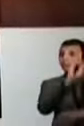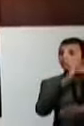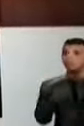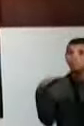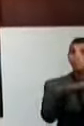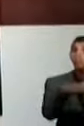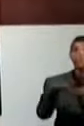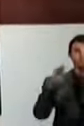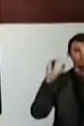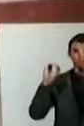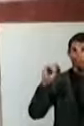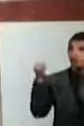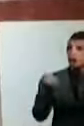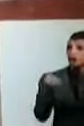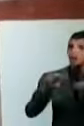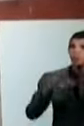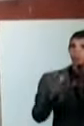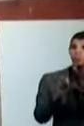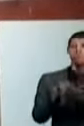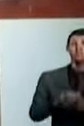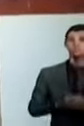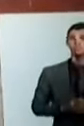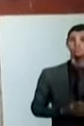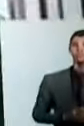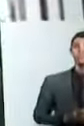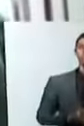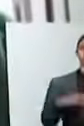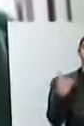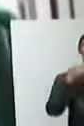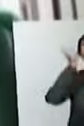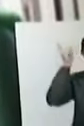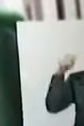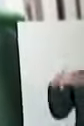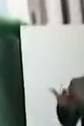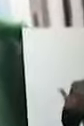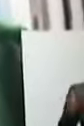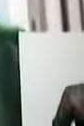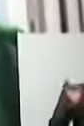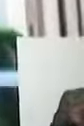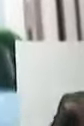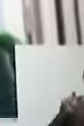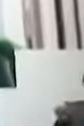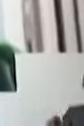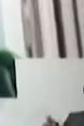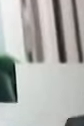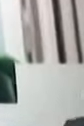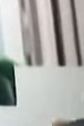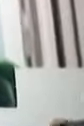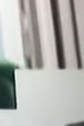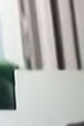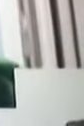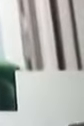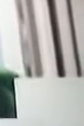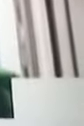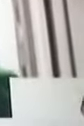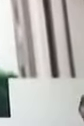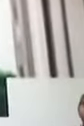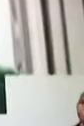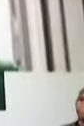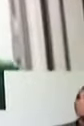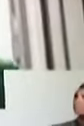14 días mantenernos aislados con una restricción total del movimiento de personas y carros para nosotros lograr cerrar